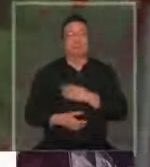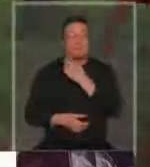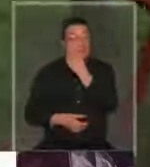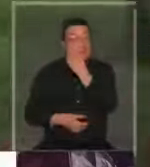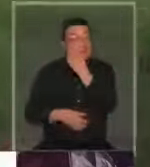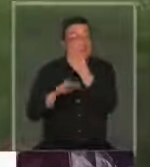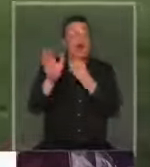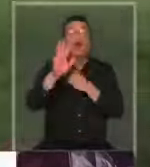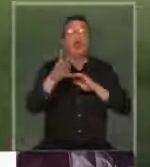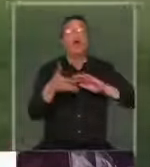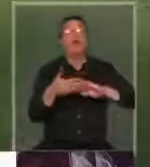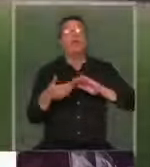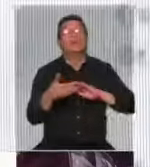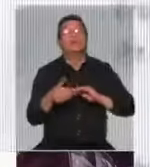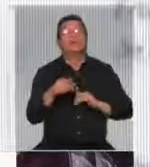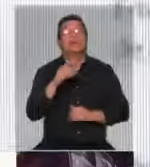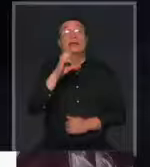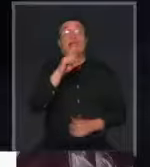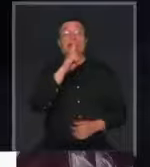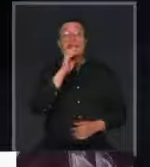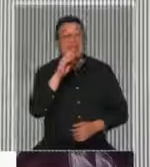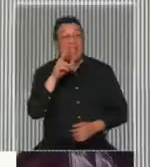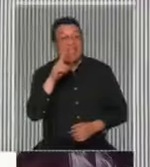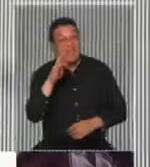Hola, disculpen. Hola, ¿está? Sí.